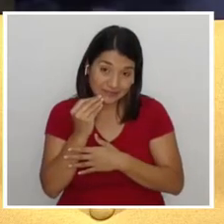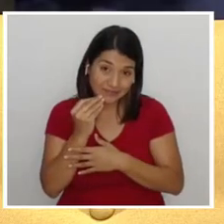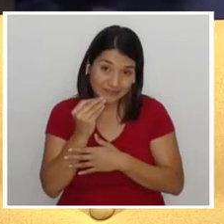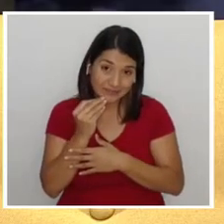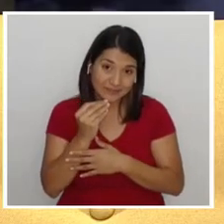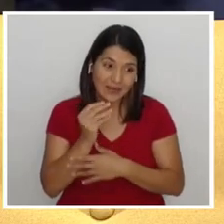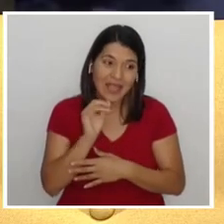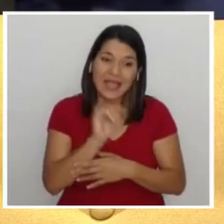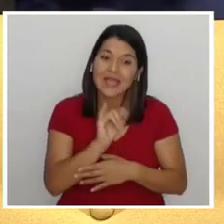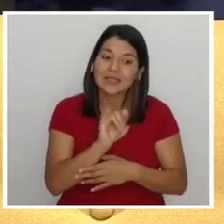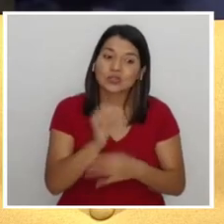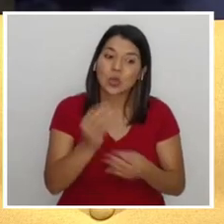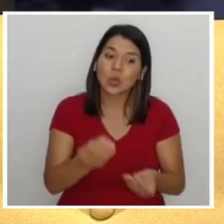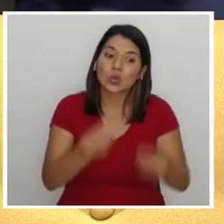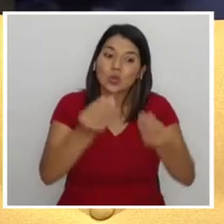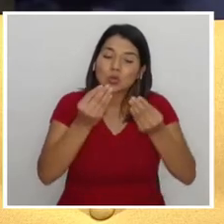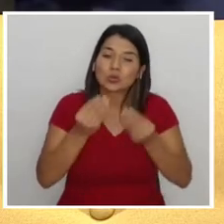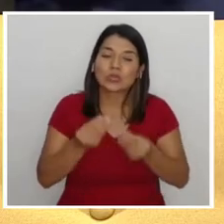nuevas